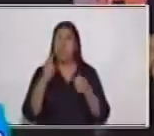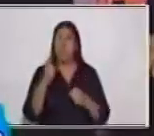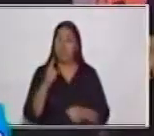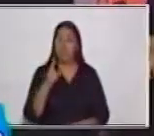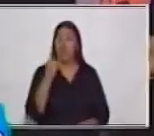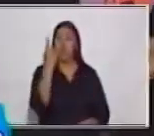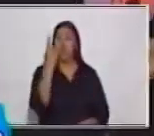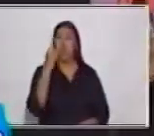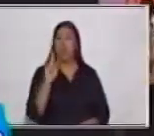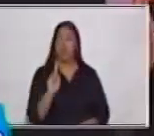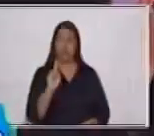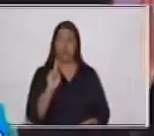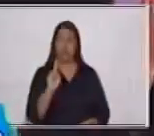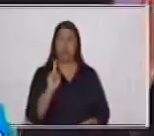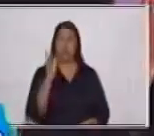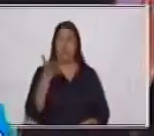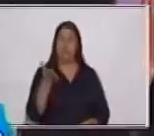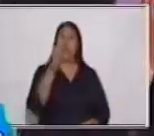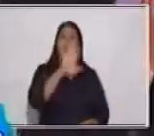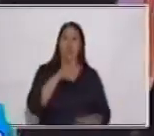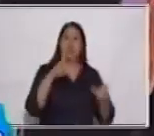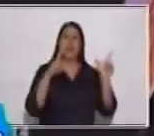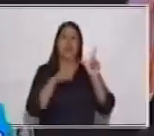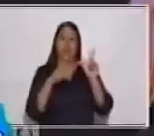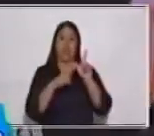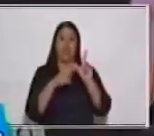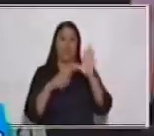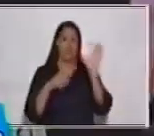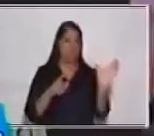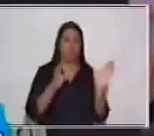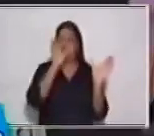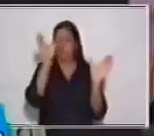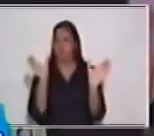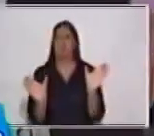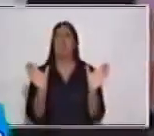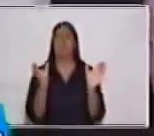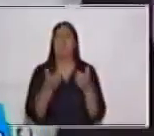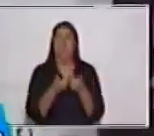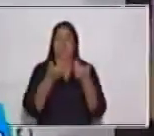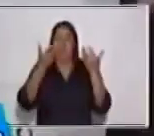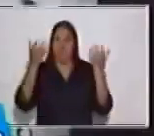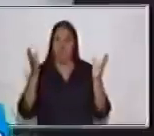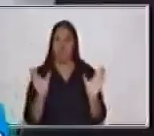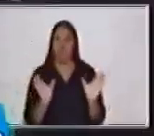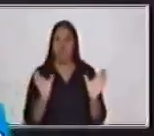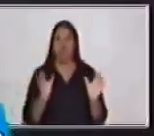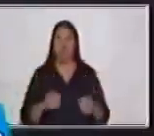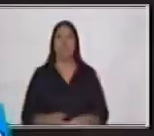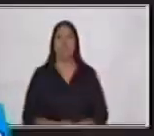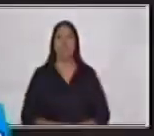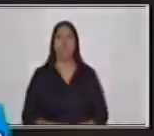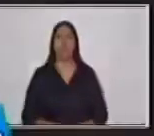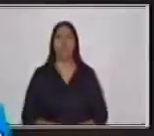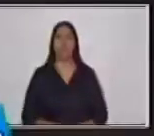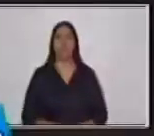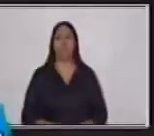dejamos de un lado y los valores numéricos los pasamos al otro lado de la igualdad.